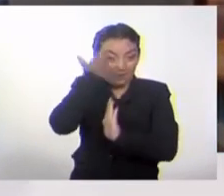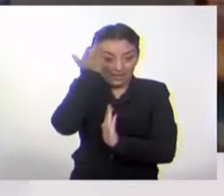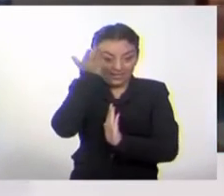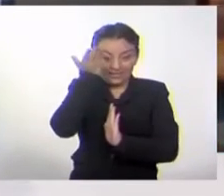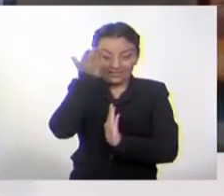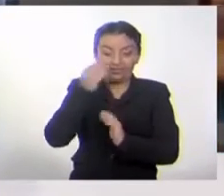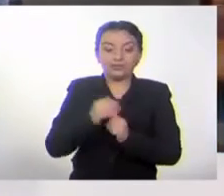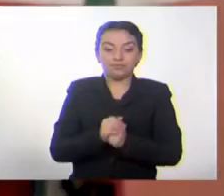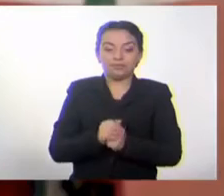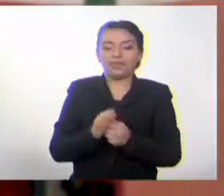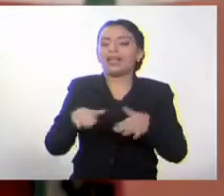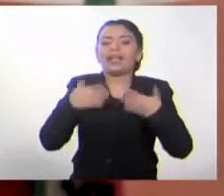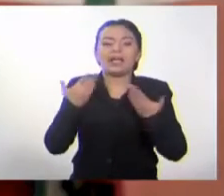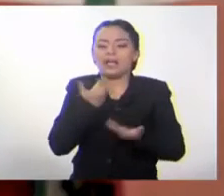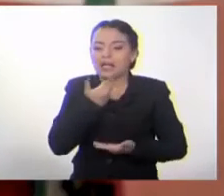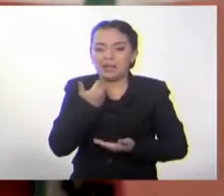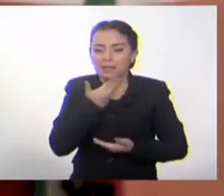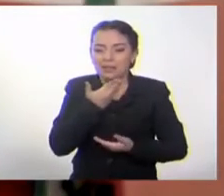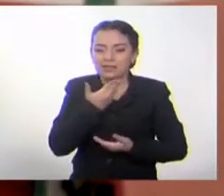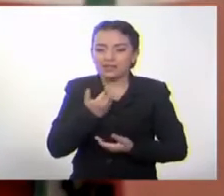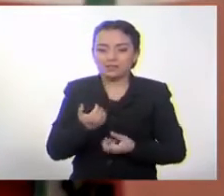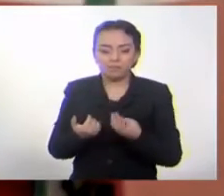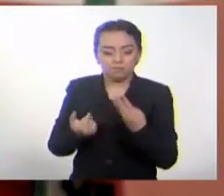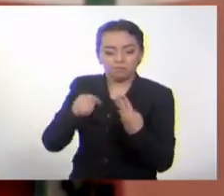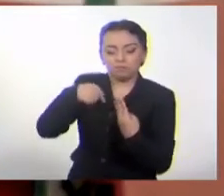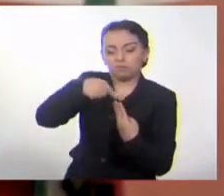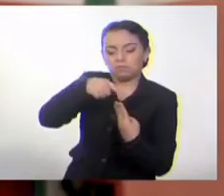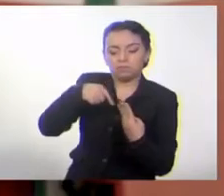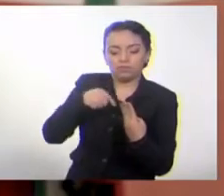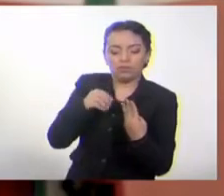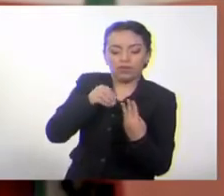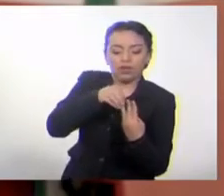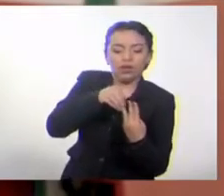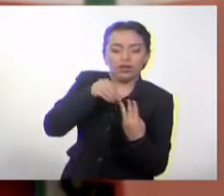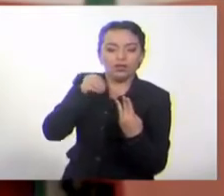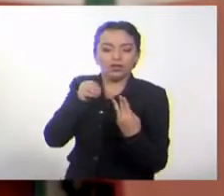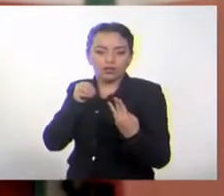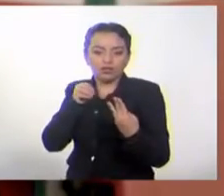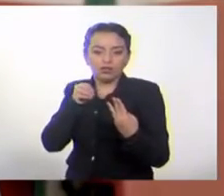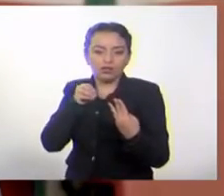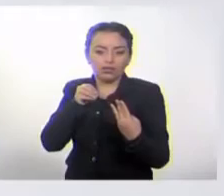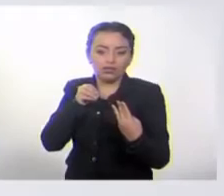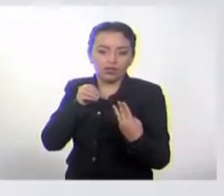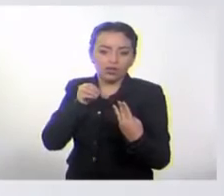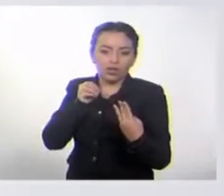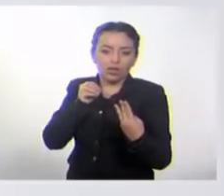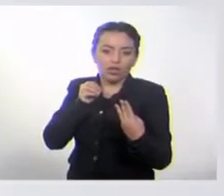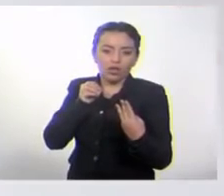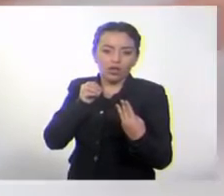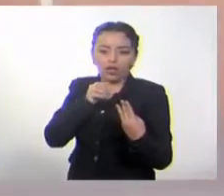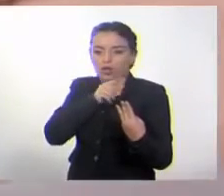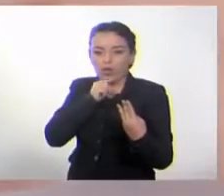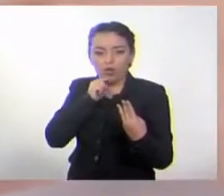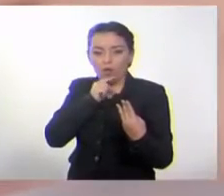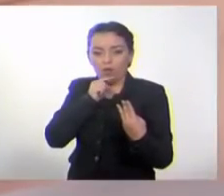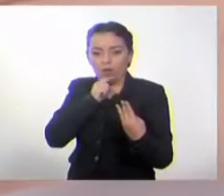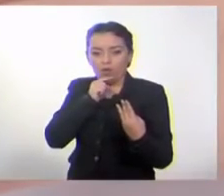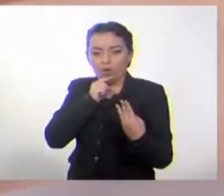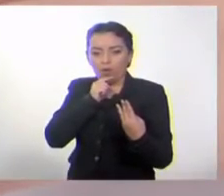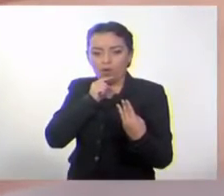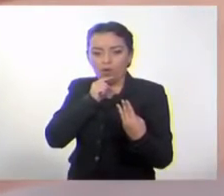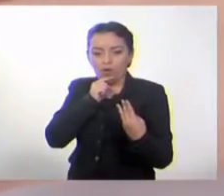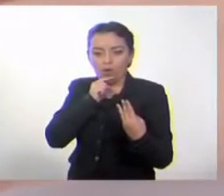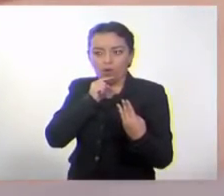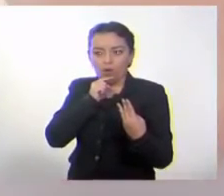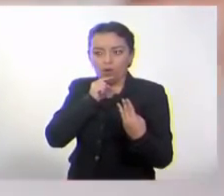¿Qué pasaría si, por ejemplo, removemos el LED rojo? Bueno, observemos lo que ocurre.